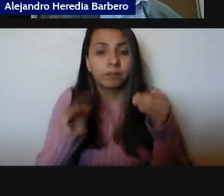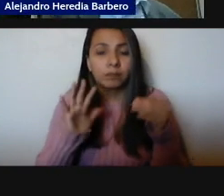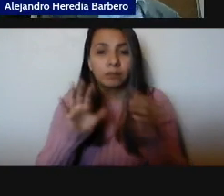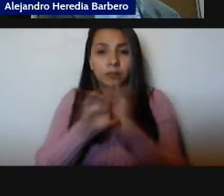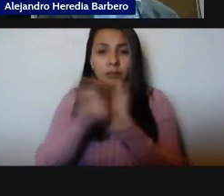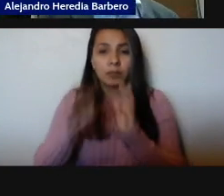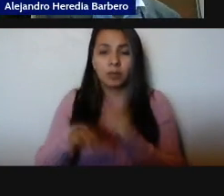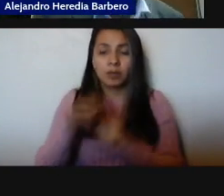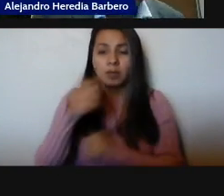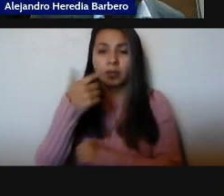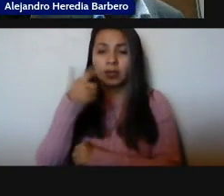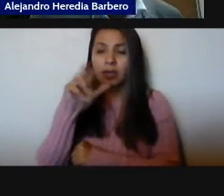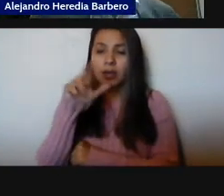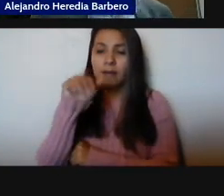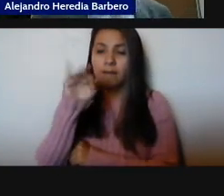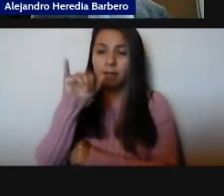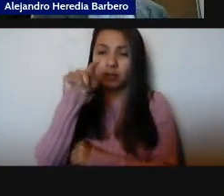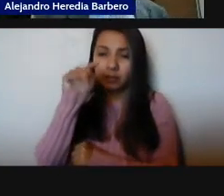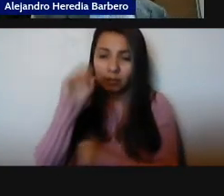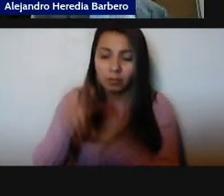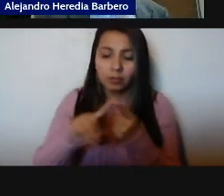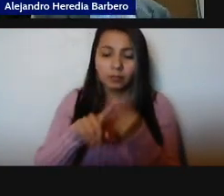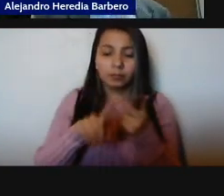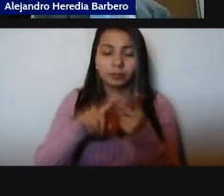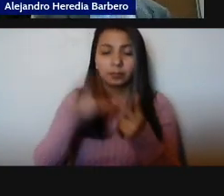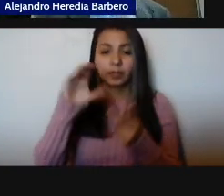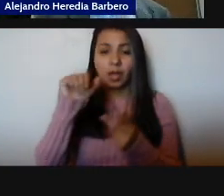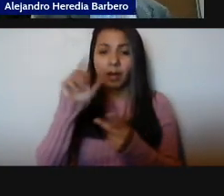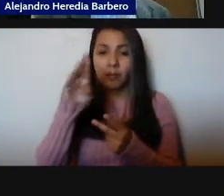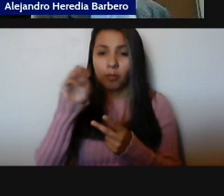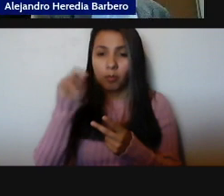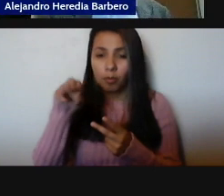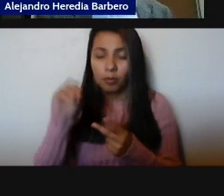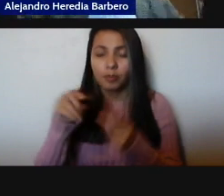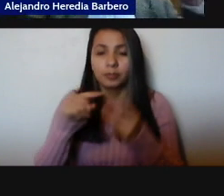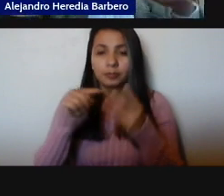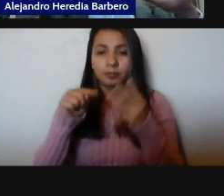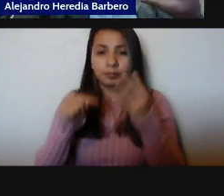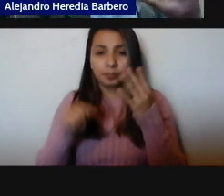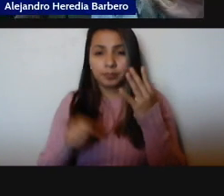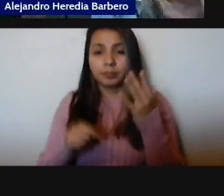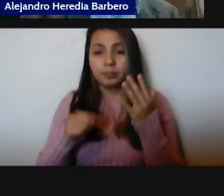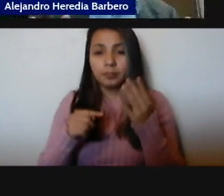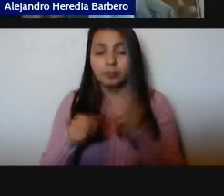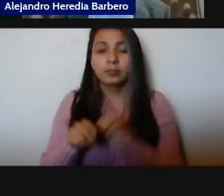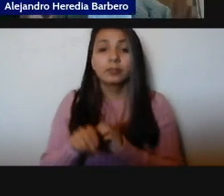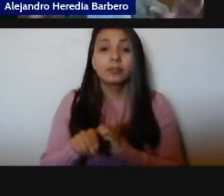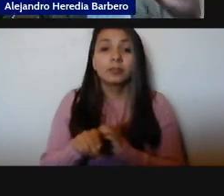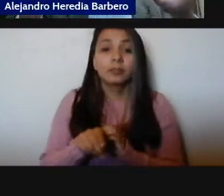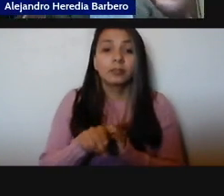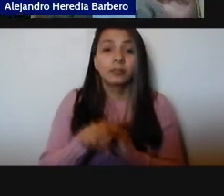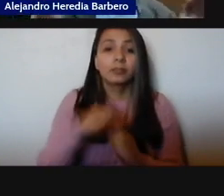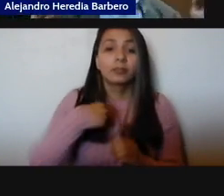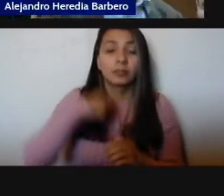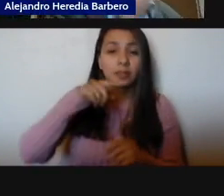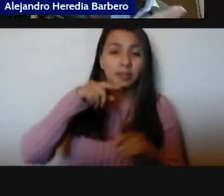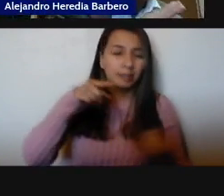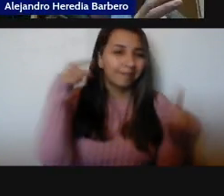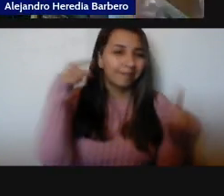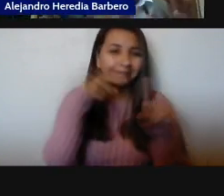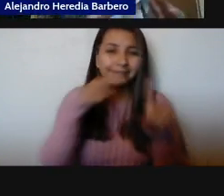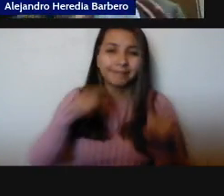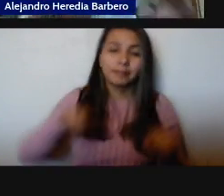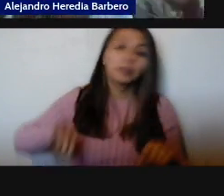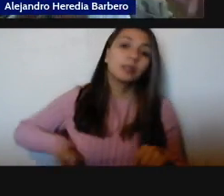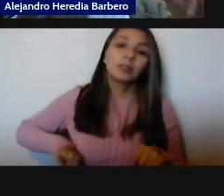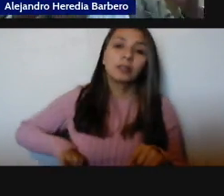grafito, nanotubos de carbono que se han caracterizado en algunos meteoritos, etcétera. Los que nos interesan a nosotros son los de bajos pesos